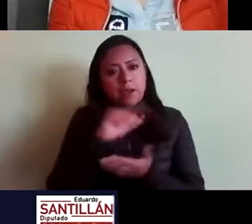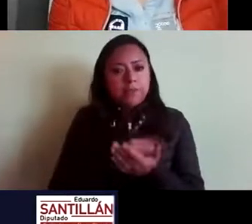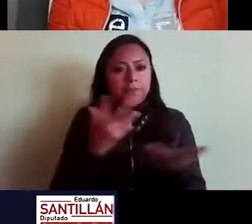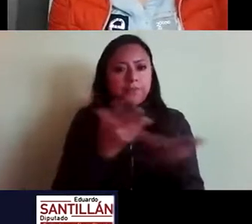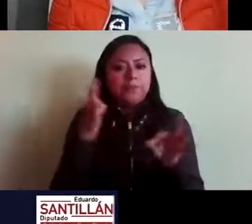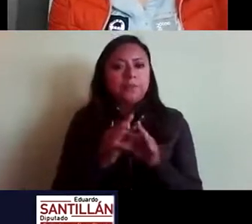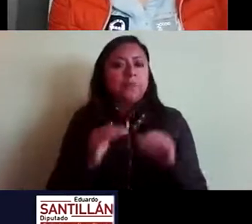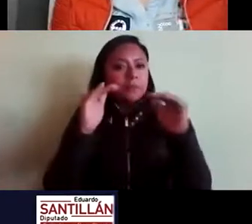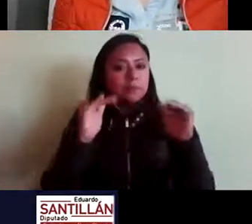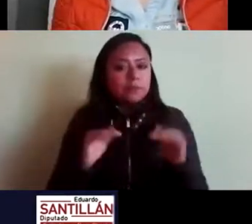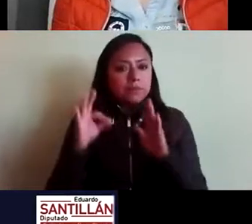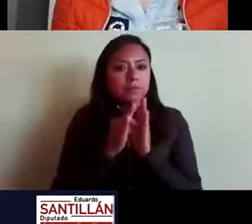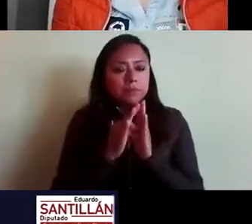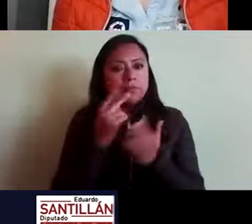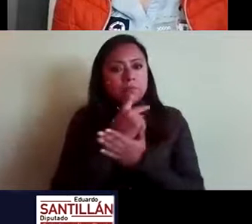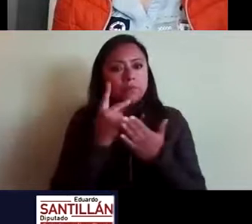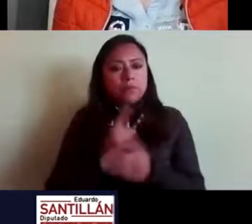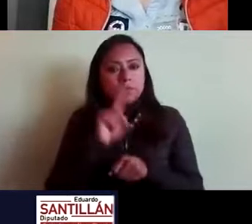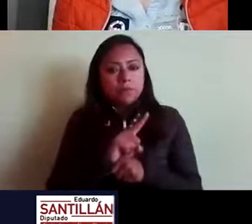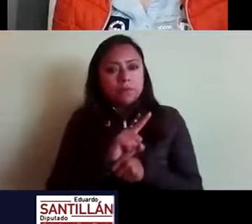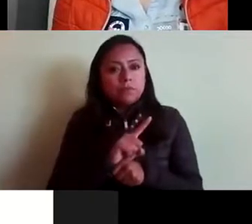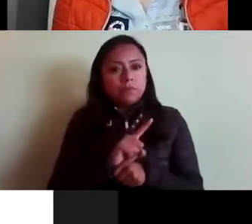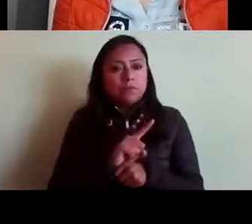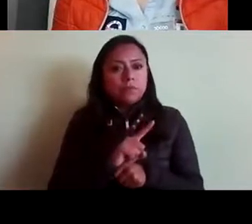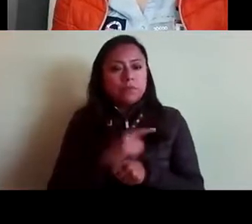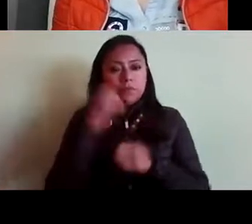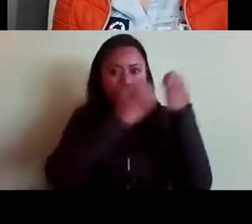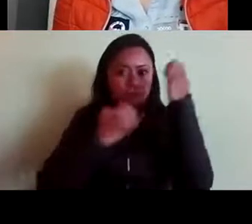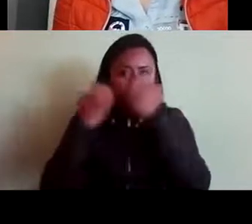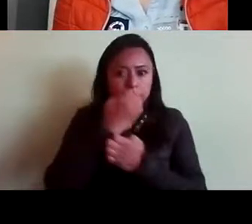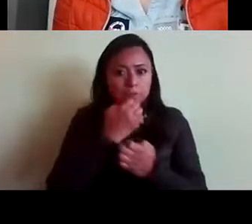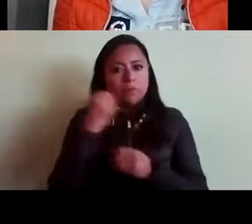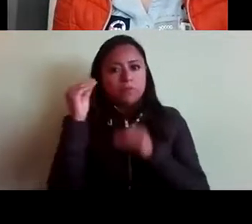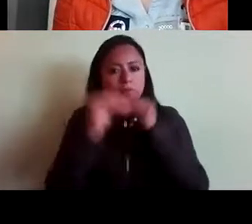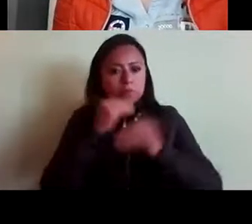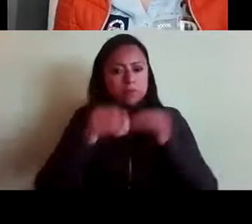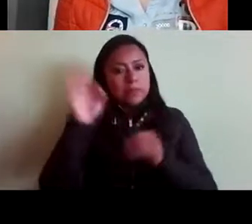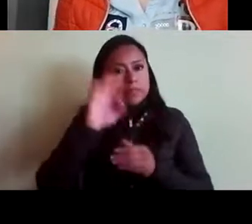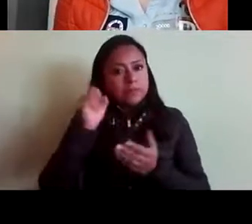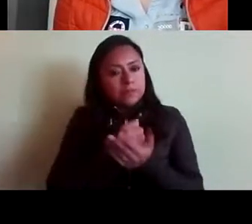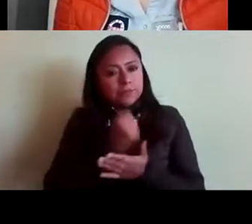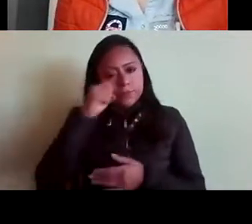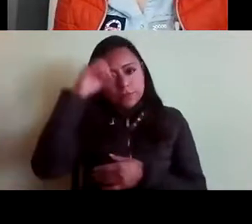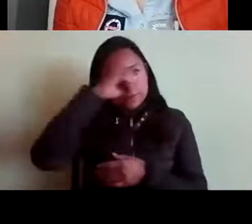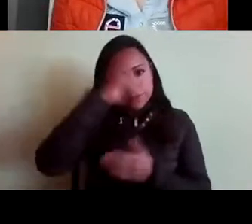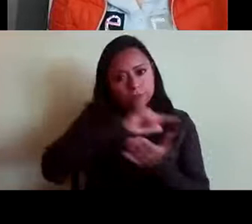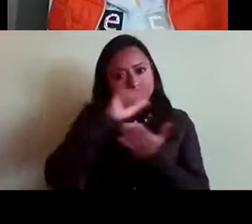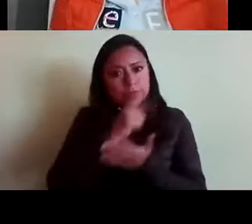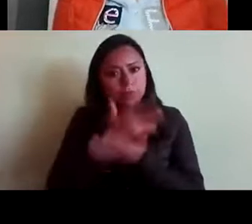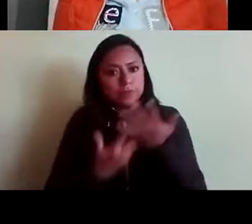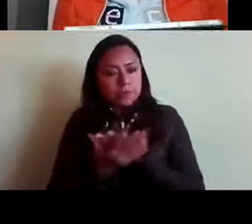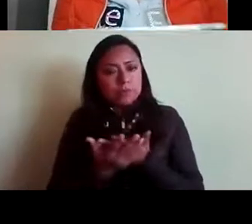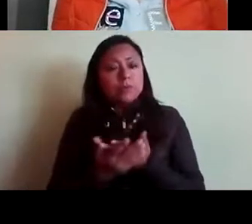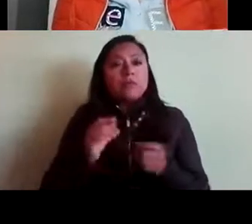El siguiente punto del orden del día es el análisis, discusión y en su caso aprobación de la opinión legislativa que